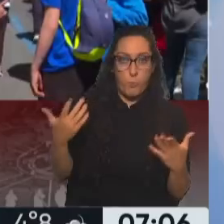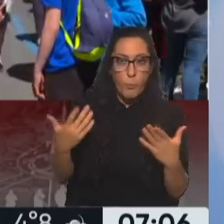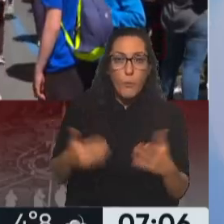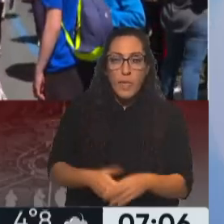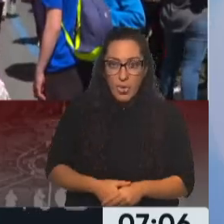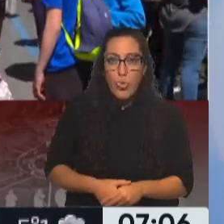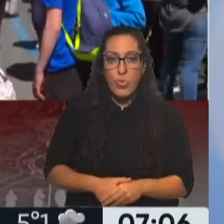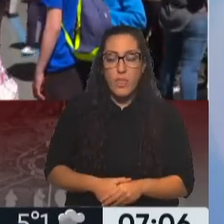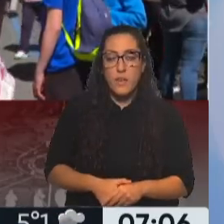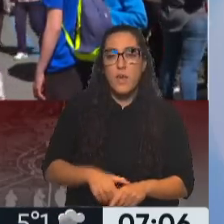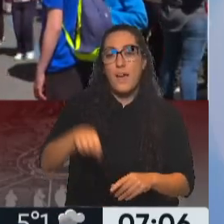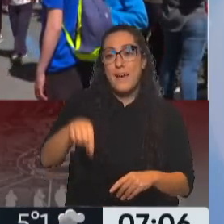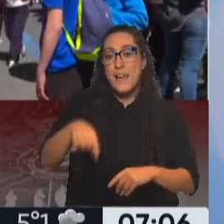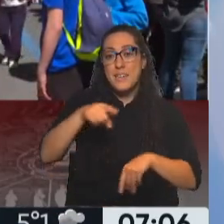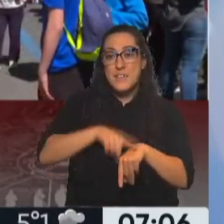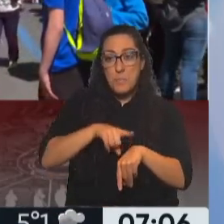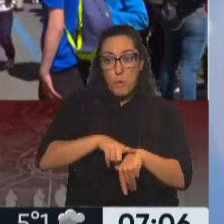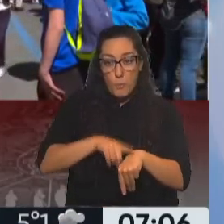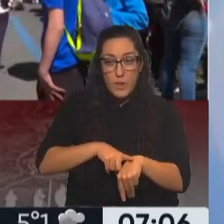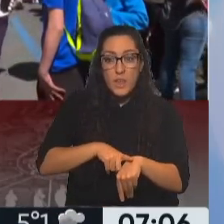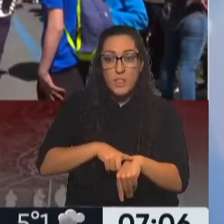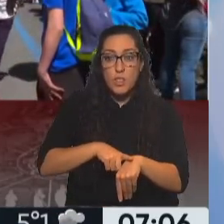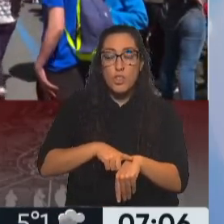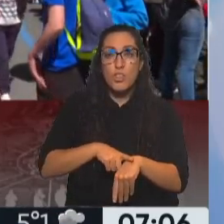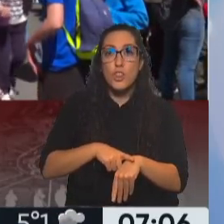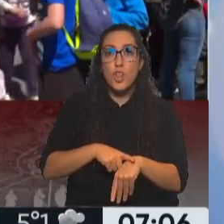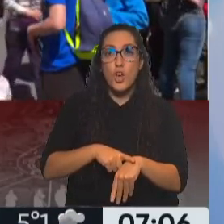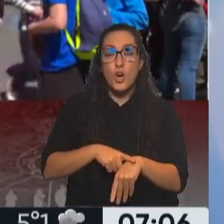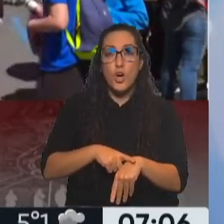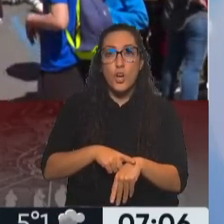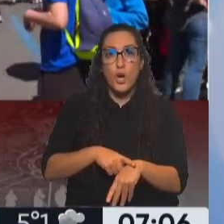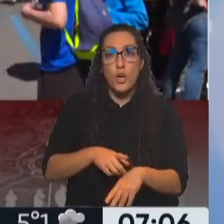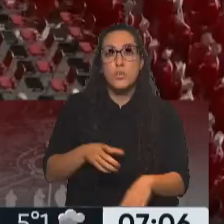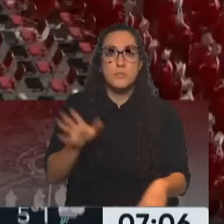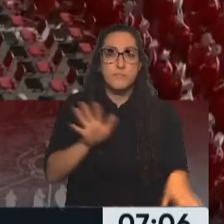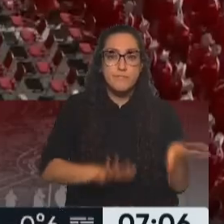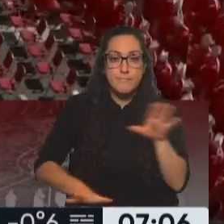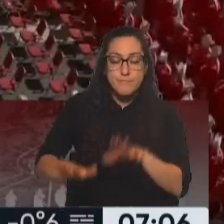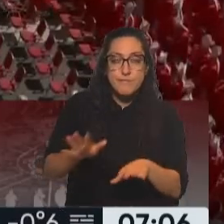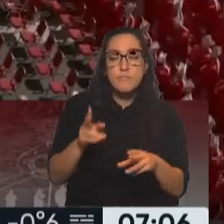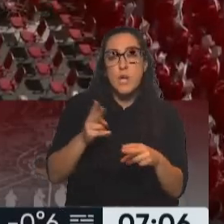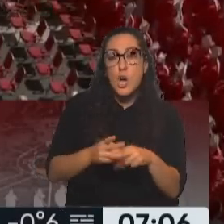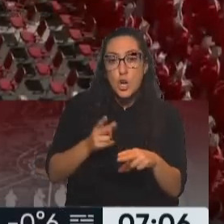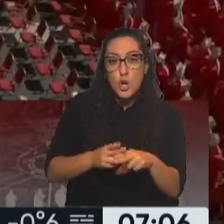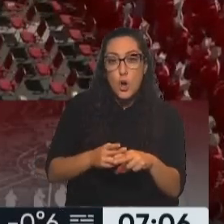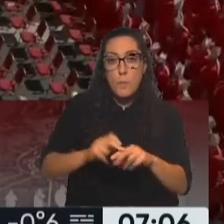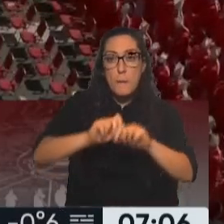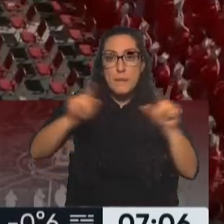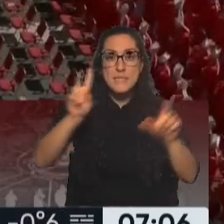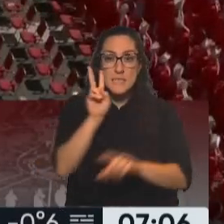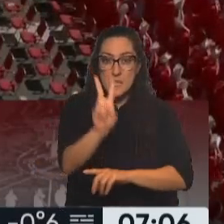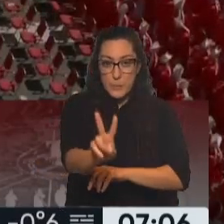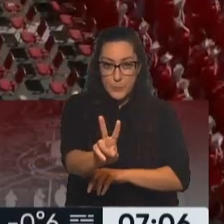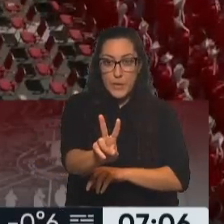que ahora en este momento se está viendo lo que está ocurriendo allí en Roma, en el Vaticano, y